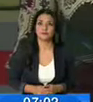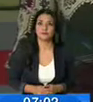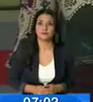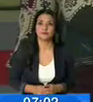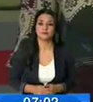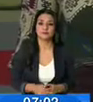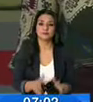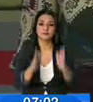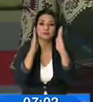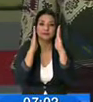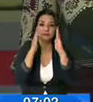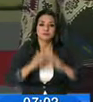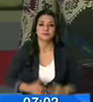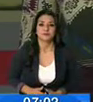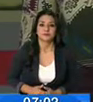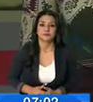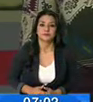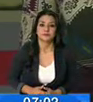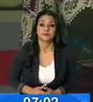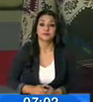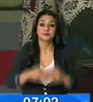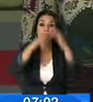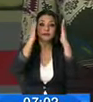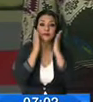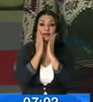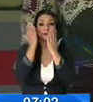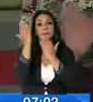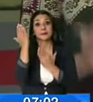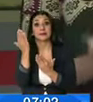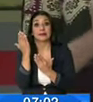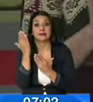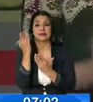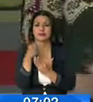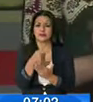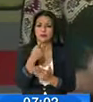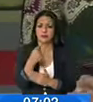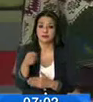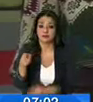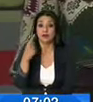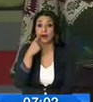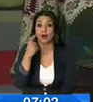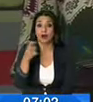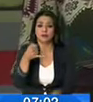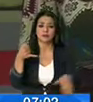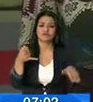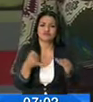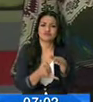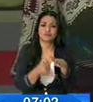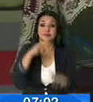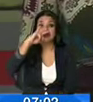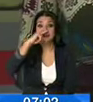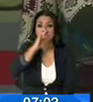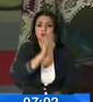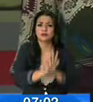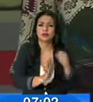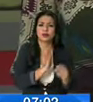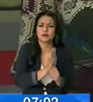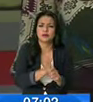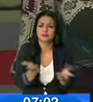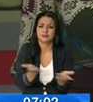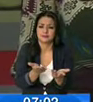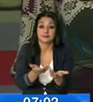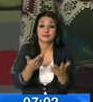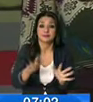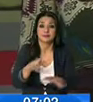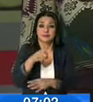y la atención pues en el sector del panecillo un adolescente habría violado sexualmente a un menor de cinco años el hecho fue alertado